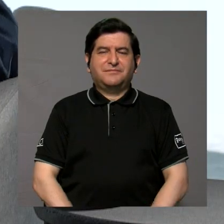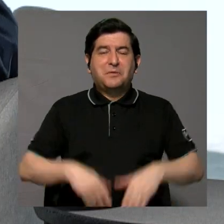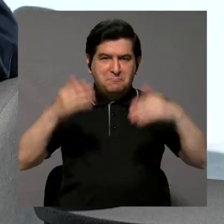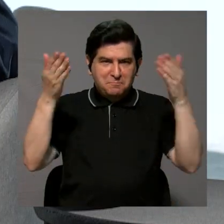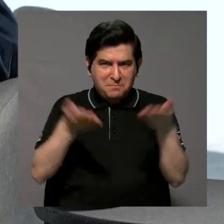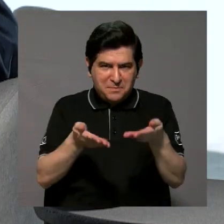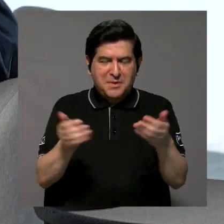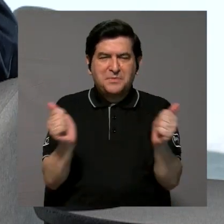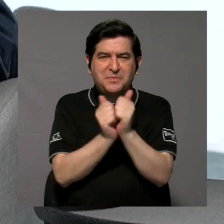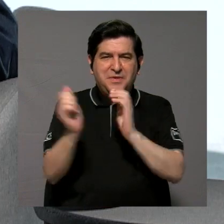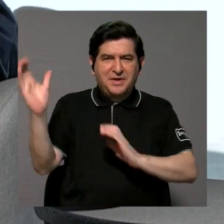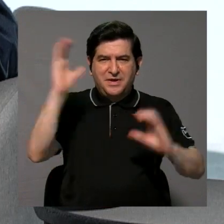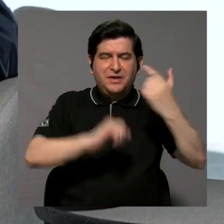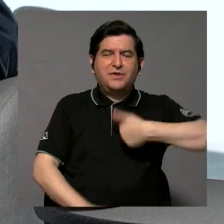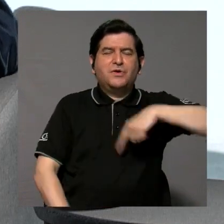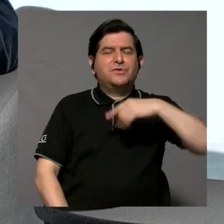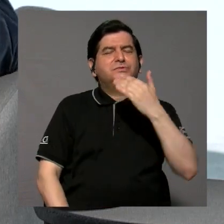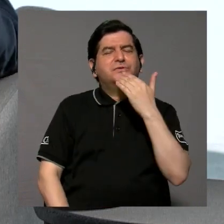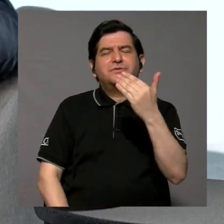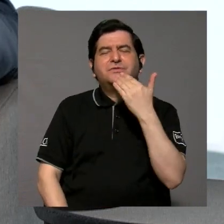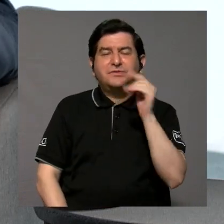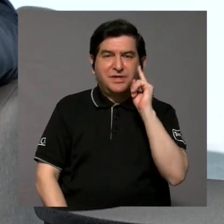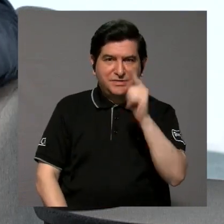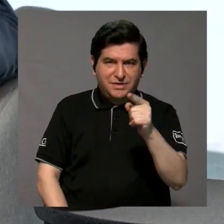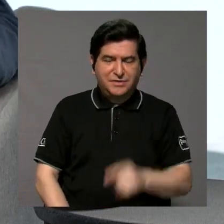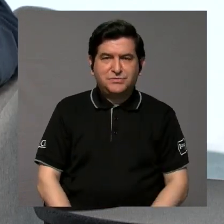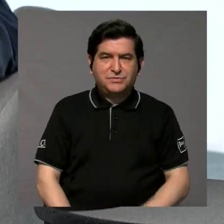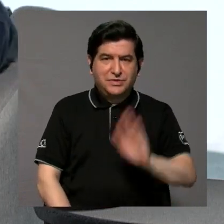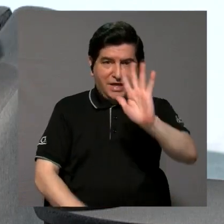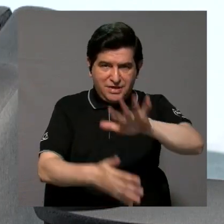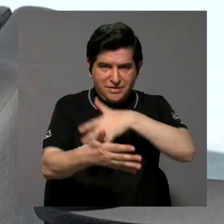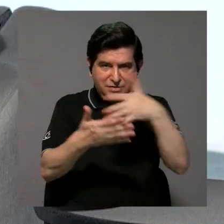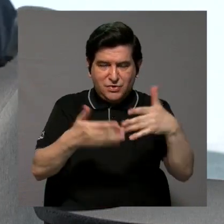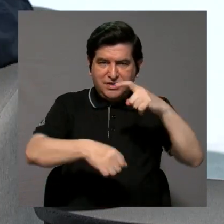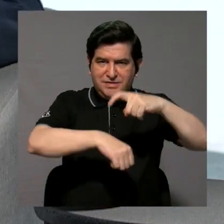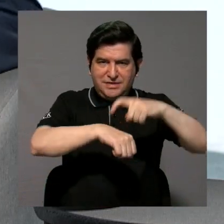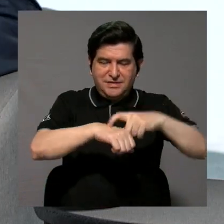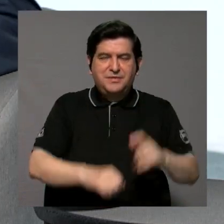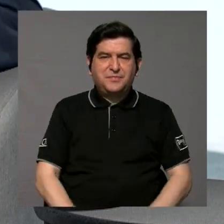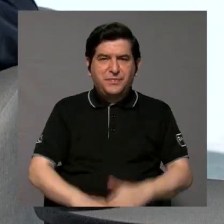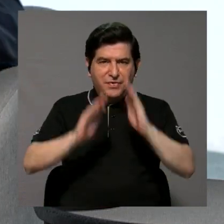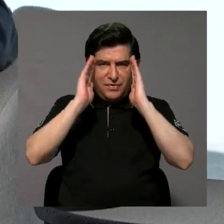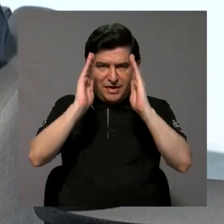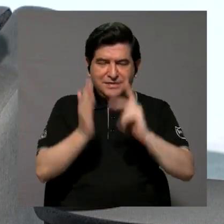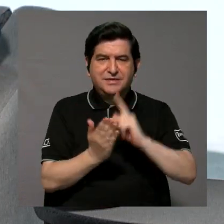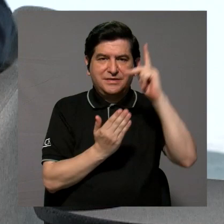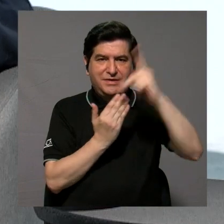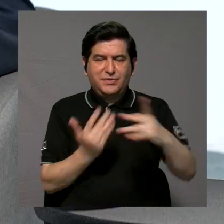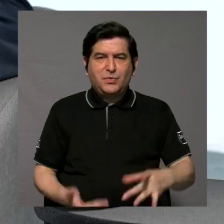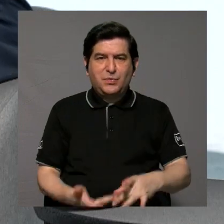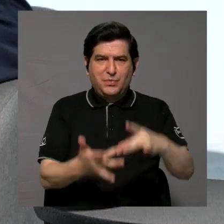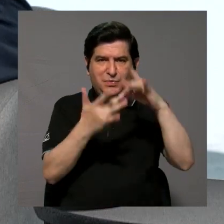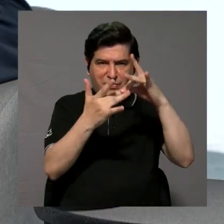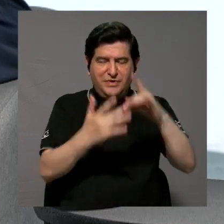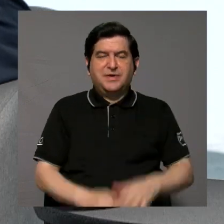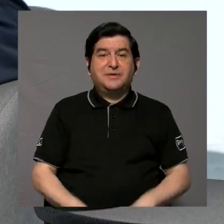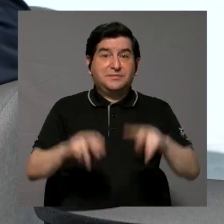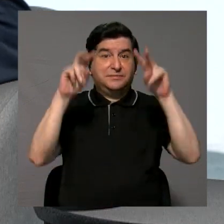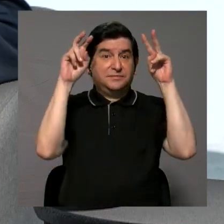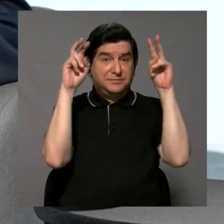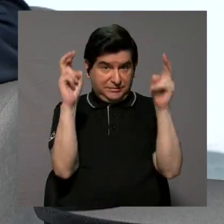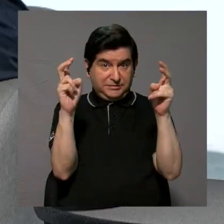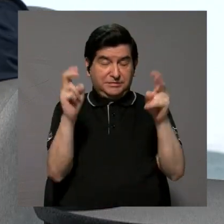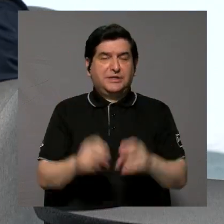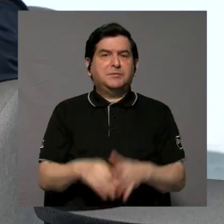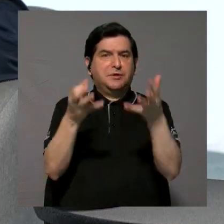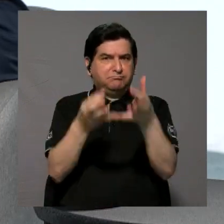Francisco, bienvenido a Conciencia. Nosotros agradecemos mucho que usted se aparte de su agenda para atender un programa especial con una